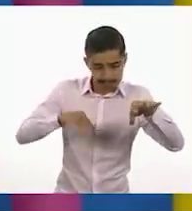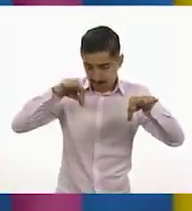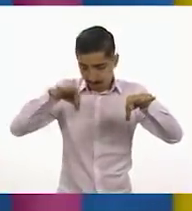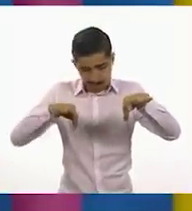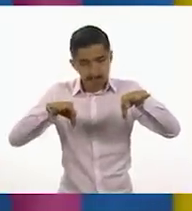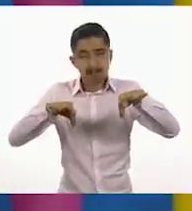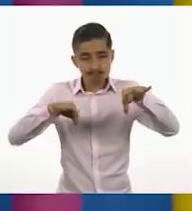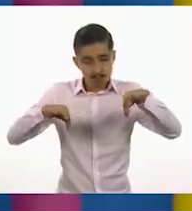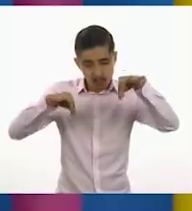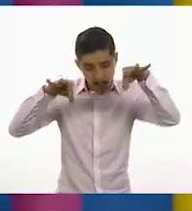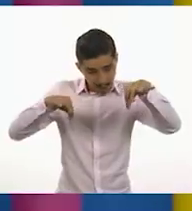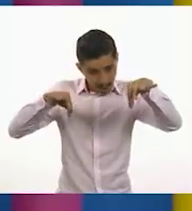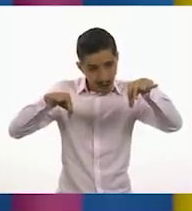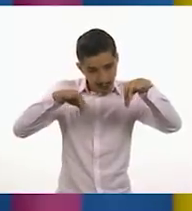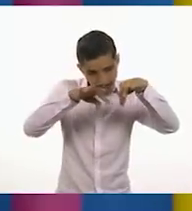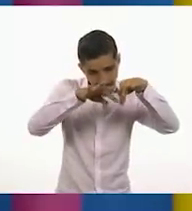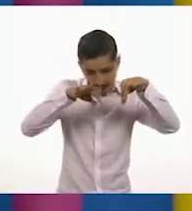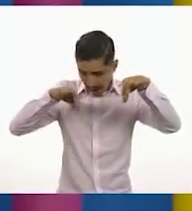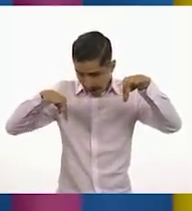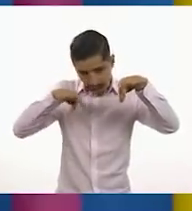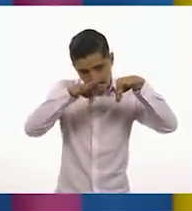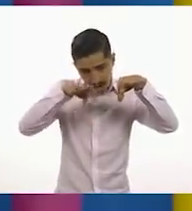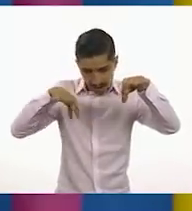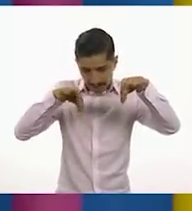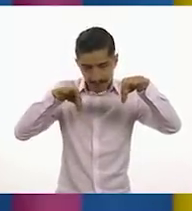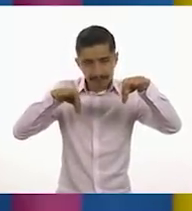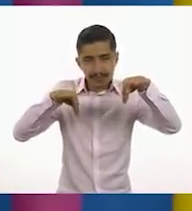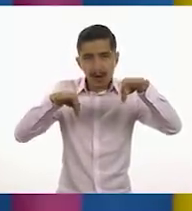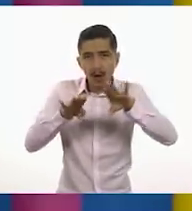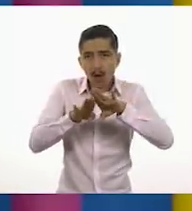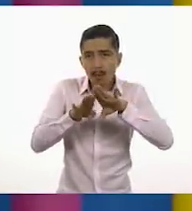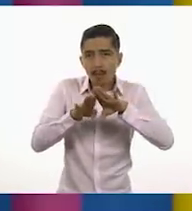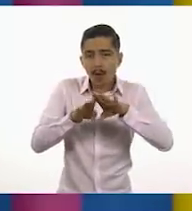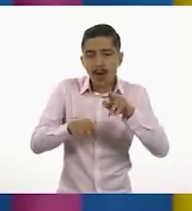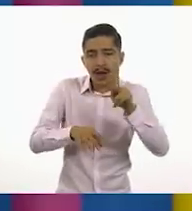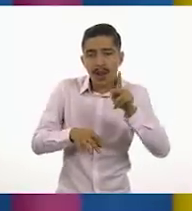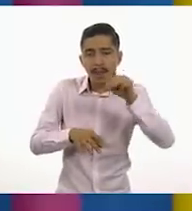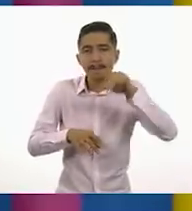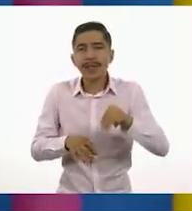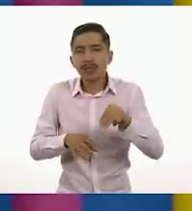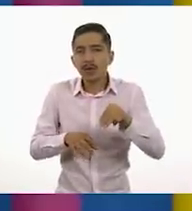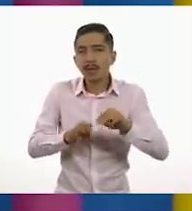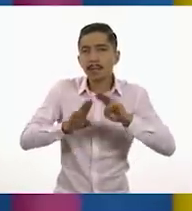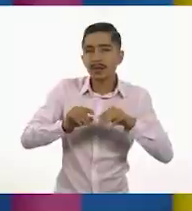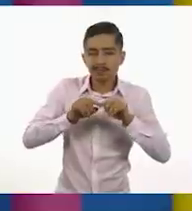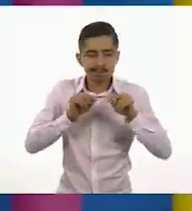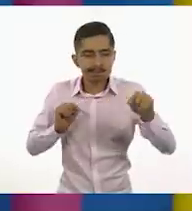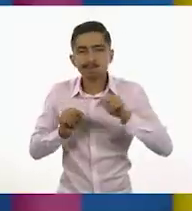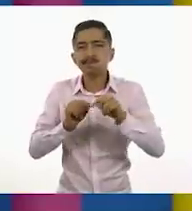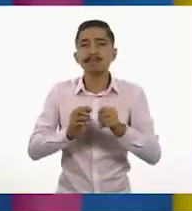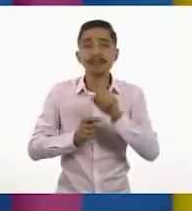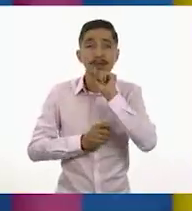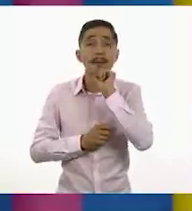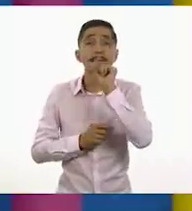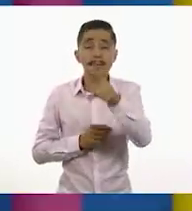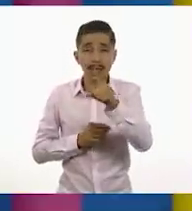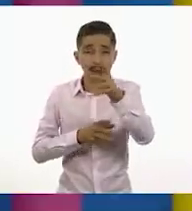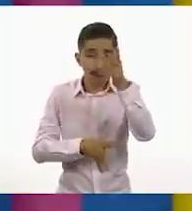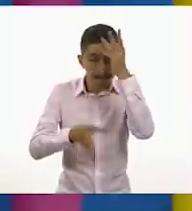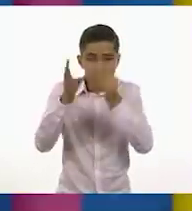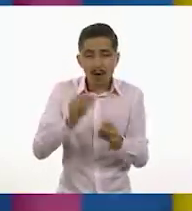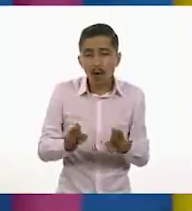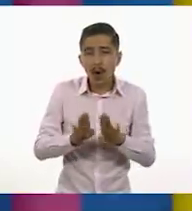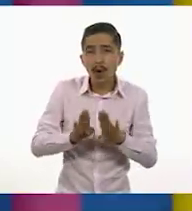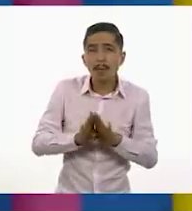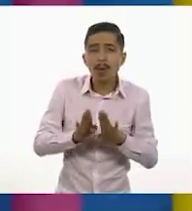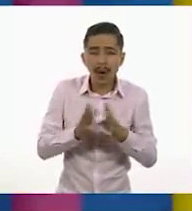esa medición calculamos la distancia considerando su equivalencia en kilómetros. Y después aprendimos a hacer mediciones